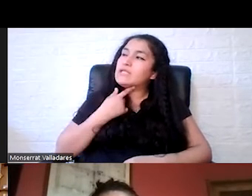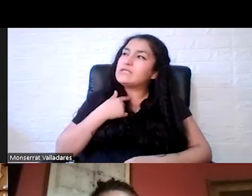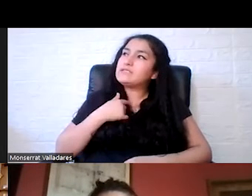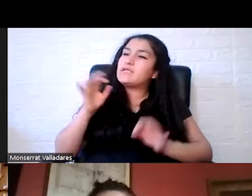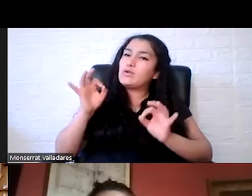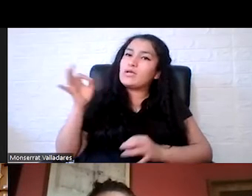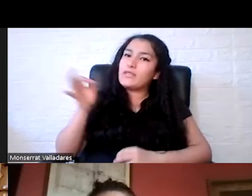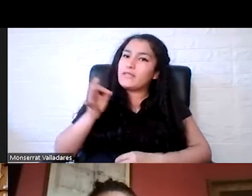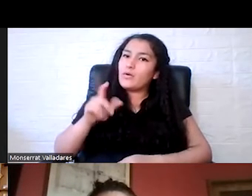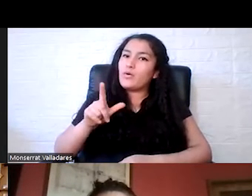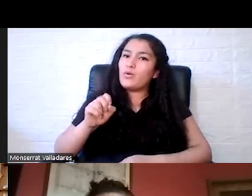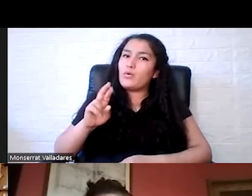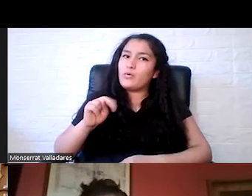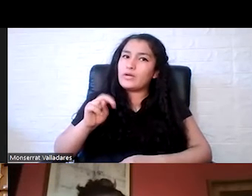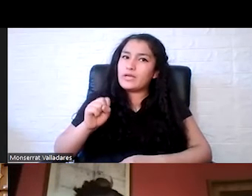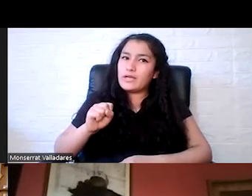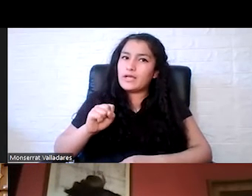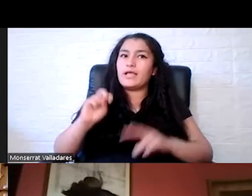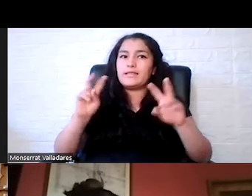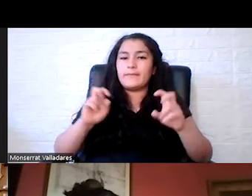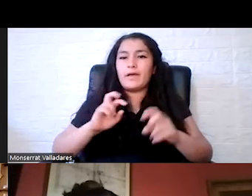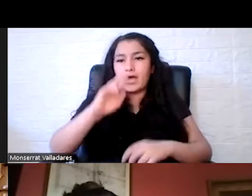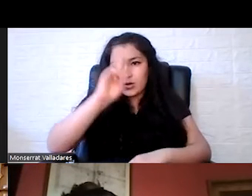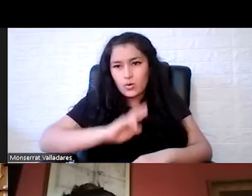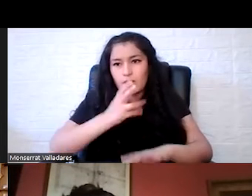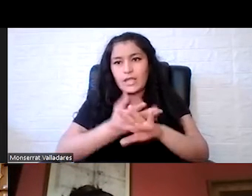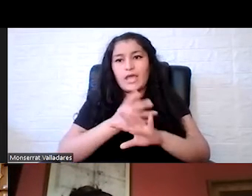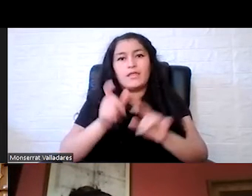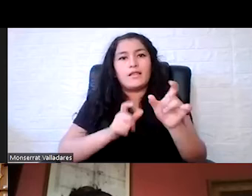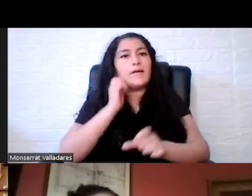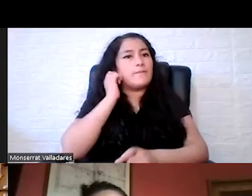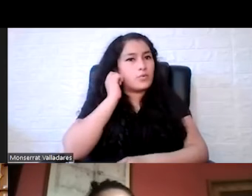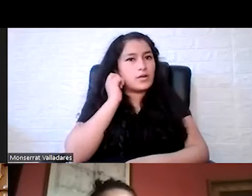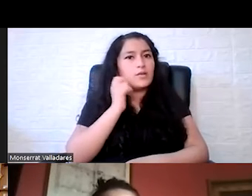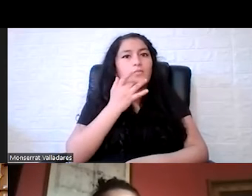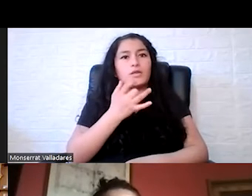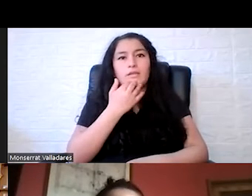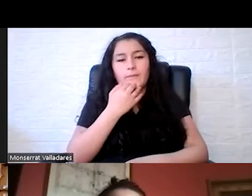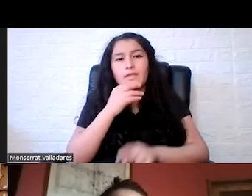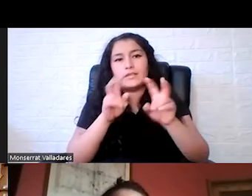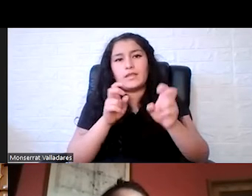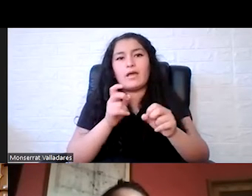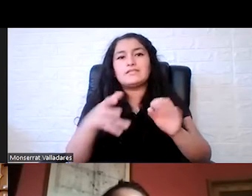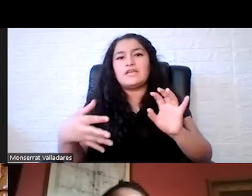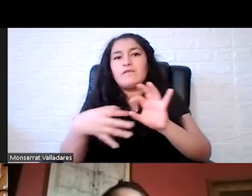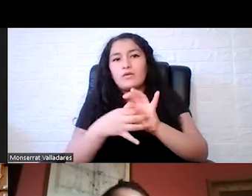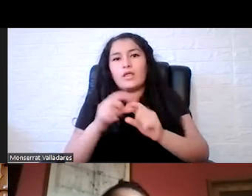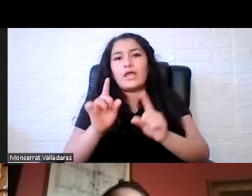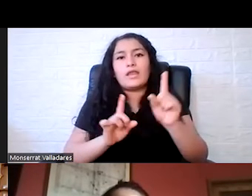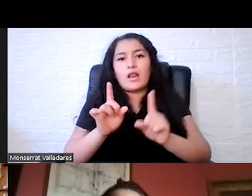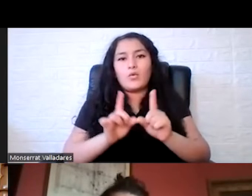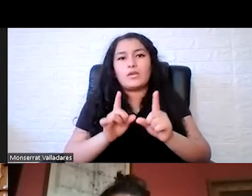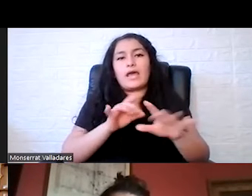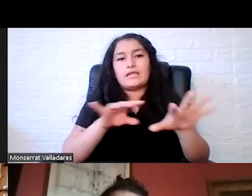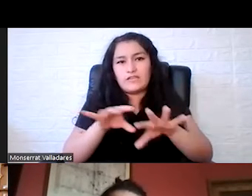Lorena respecto del rol que cumplen las mujeres y por qué también se vinculan a ciertas actividades, ya